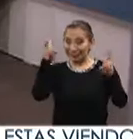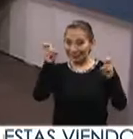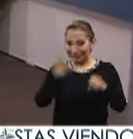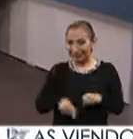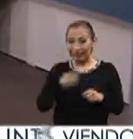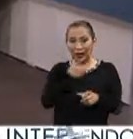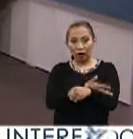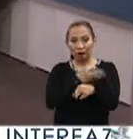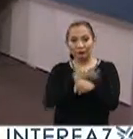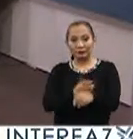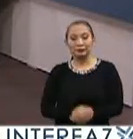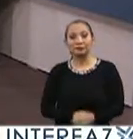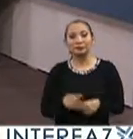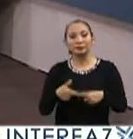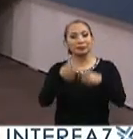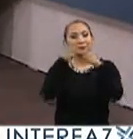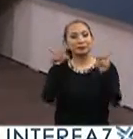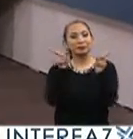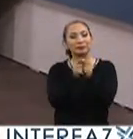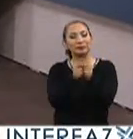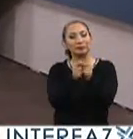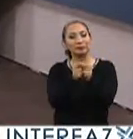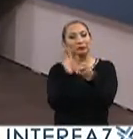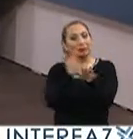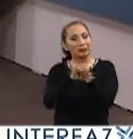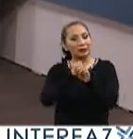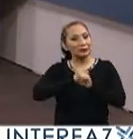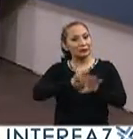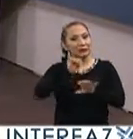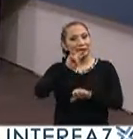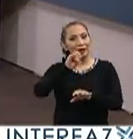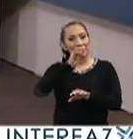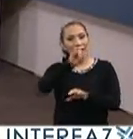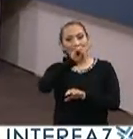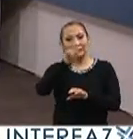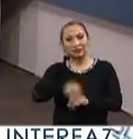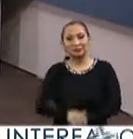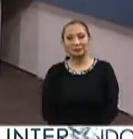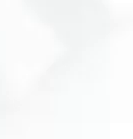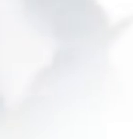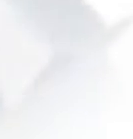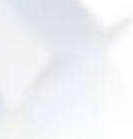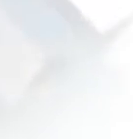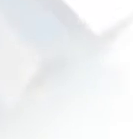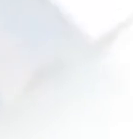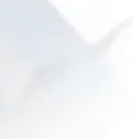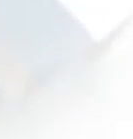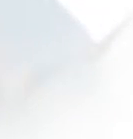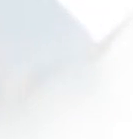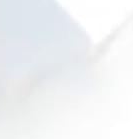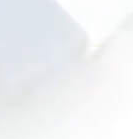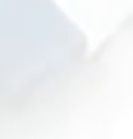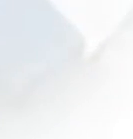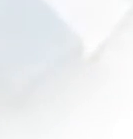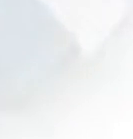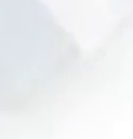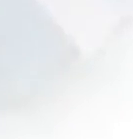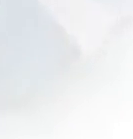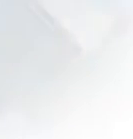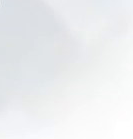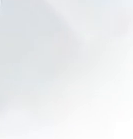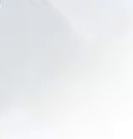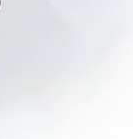esta coordinación. Hacemos una breve pausa, pero tenemos más en Interfaz. No se vayan. ¿Te has encontrado alguna vez